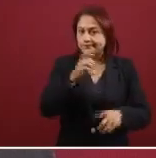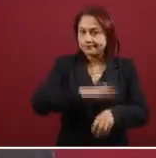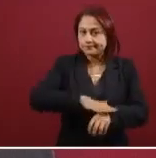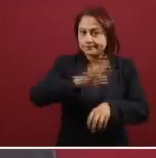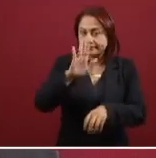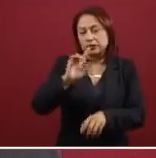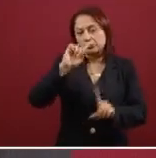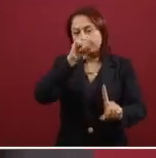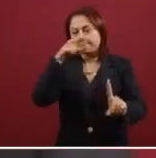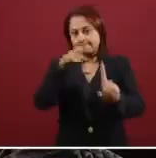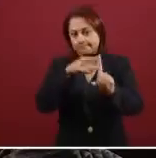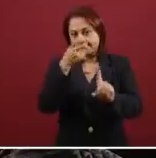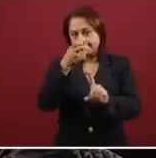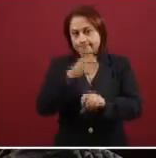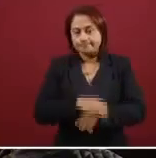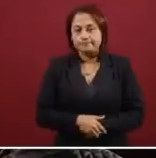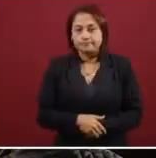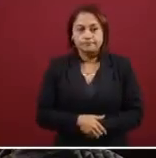nueva estrategia.